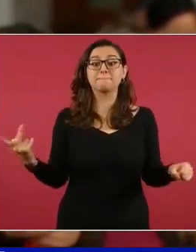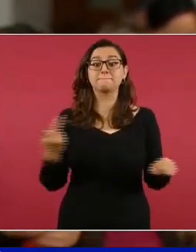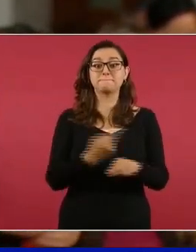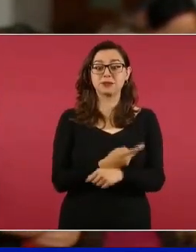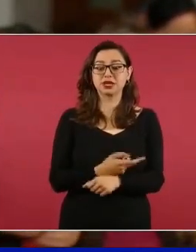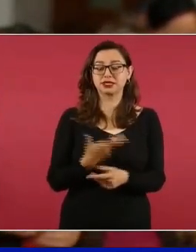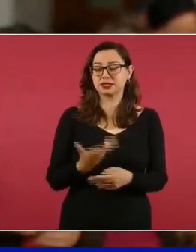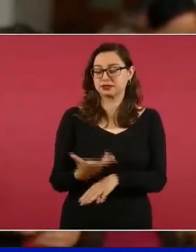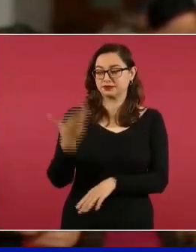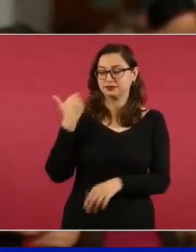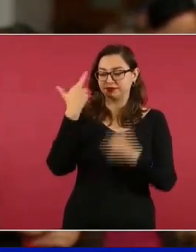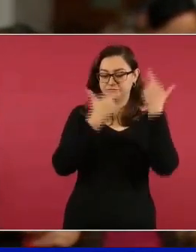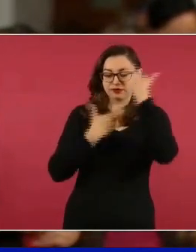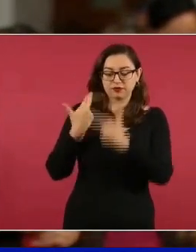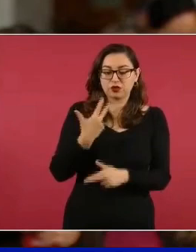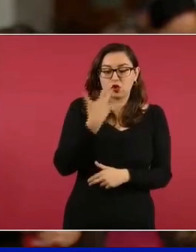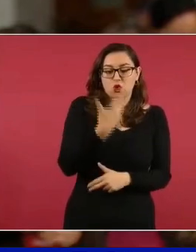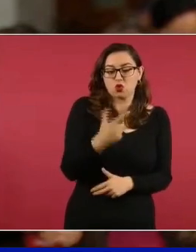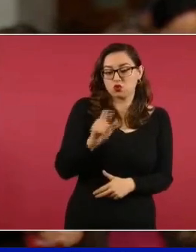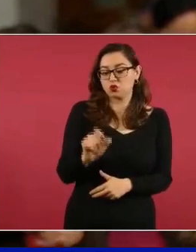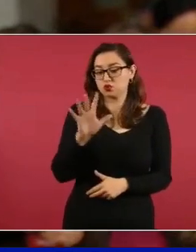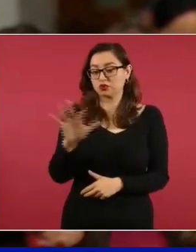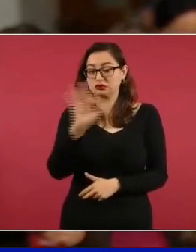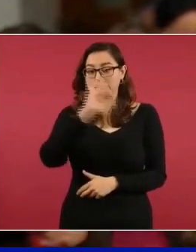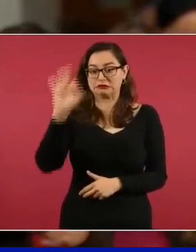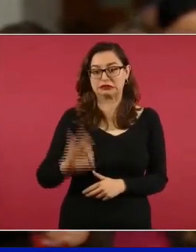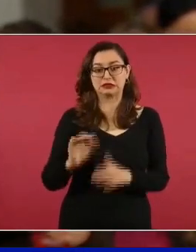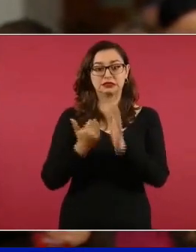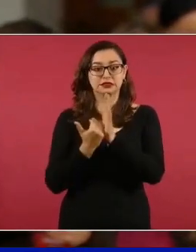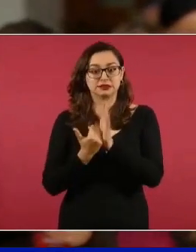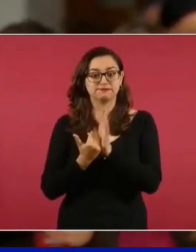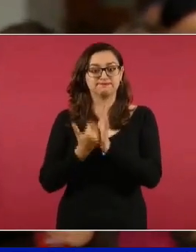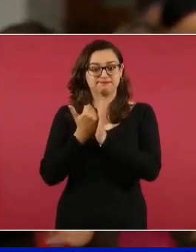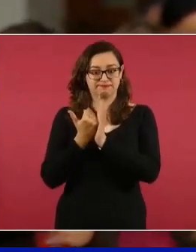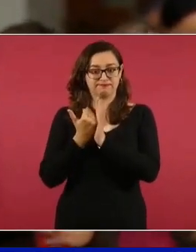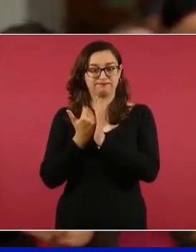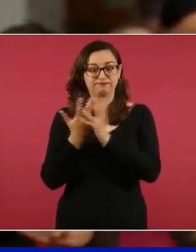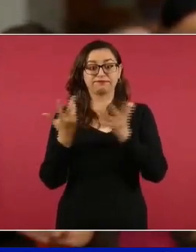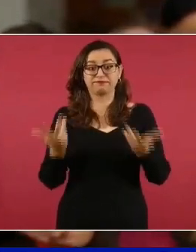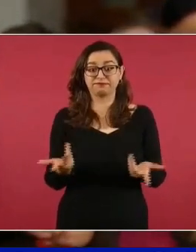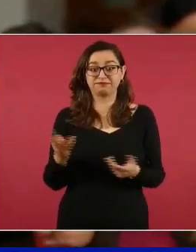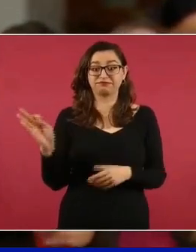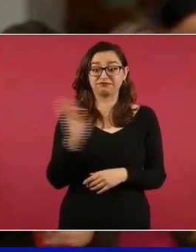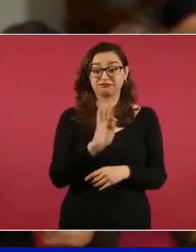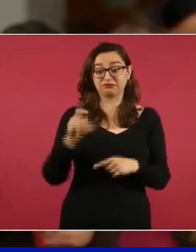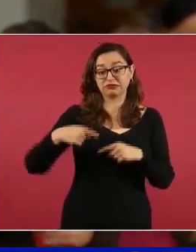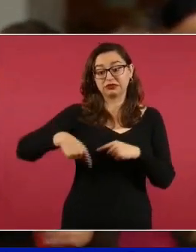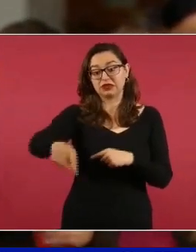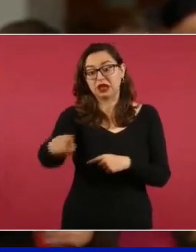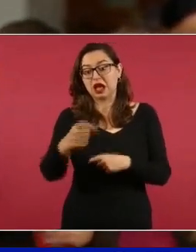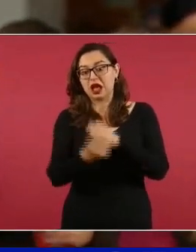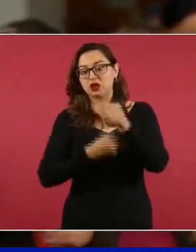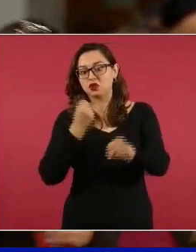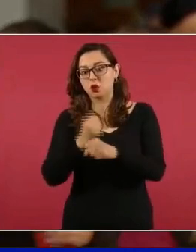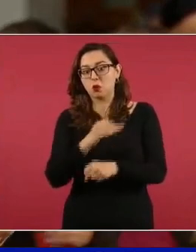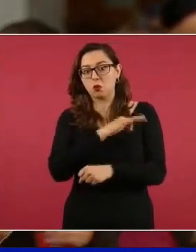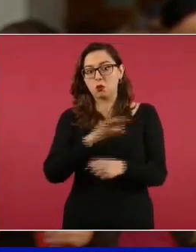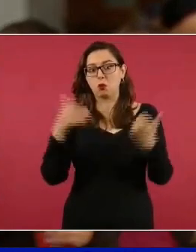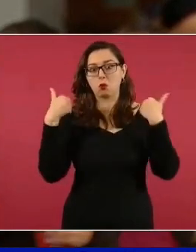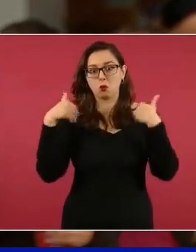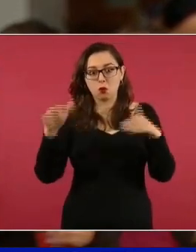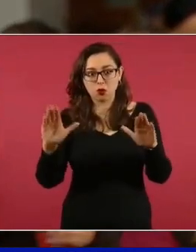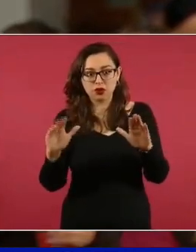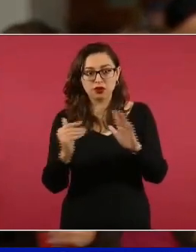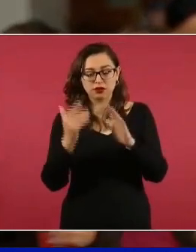de un 8.5%, que incluso a lo mejor podría cerrar el año en 5%, lo cual contra